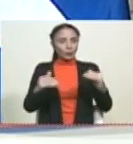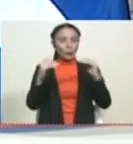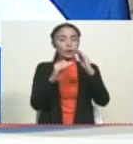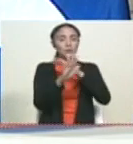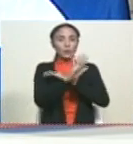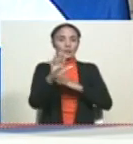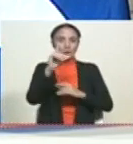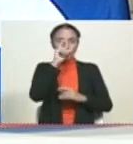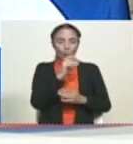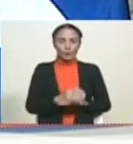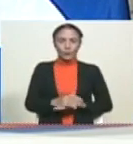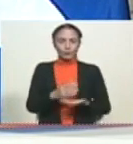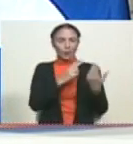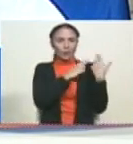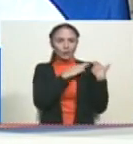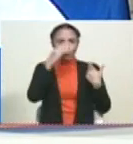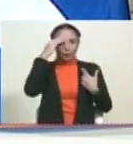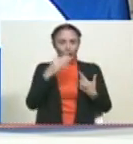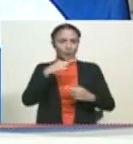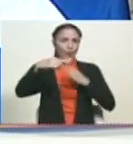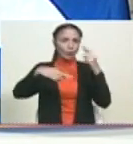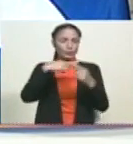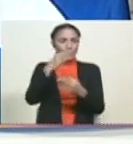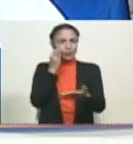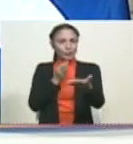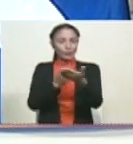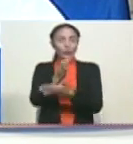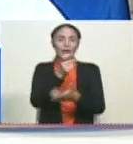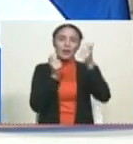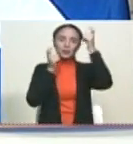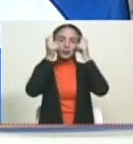Soldado firme, valiente, patriota, revolucionario, leal,